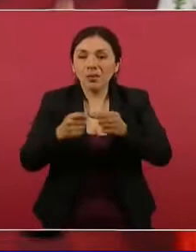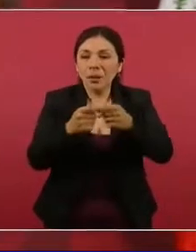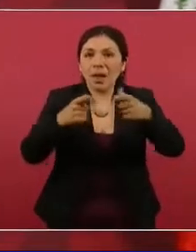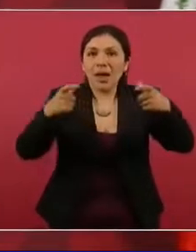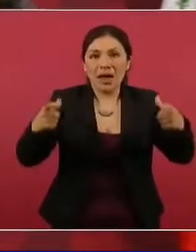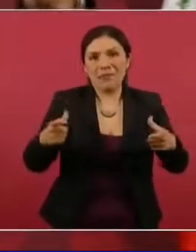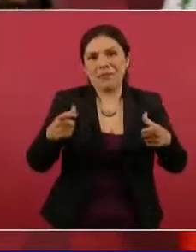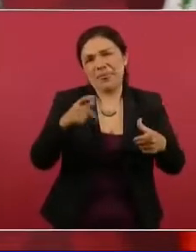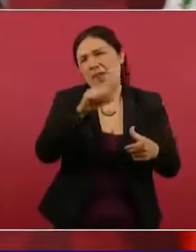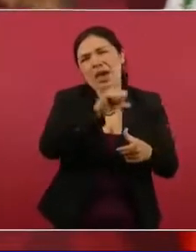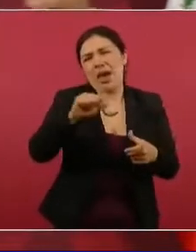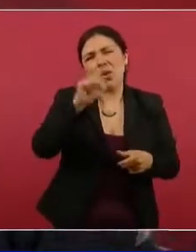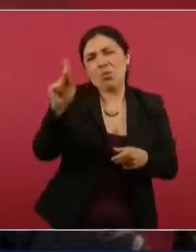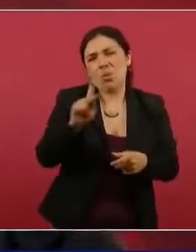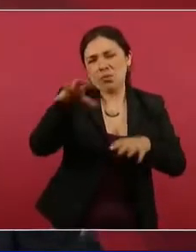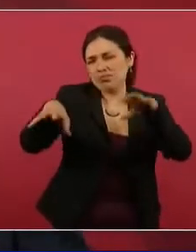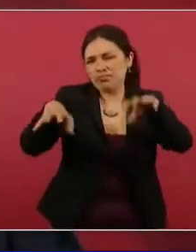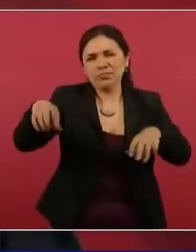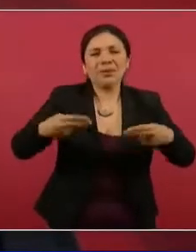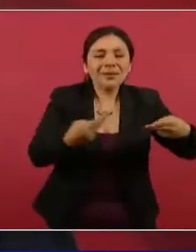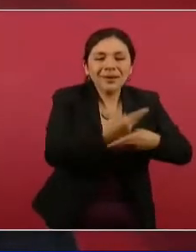de las partes en conflicto,